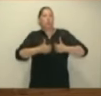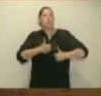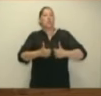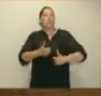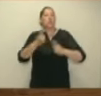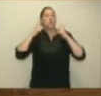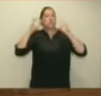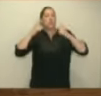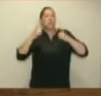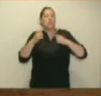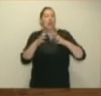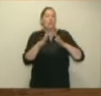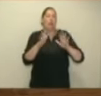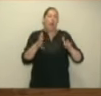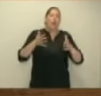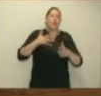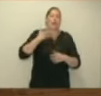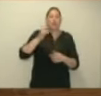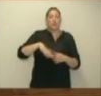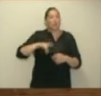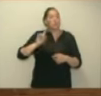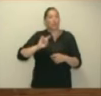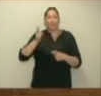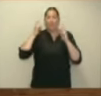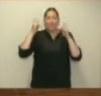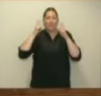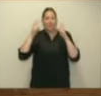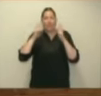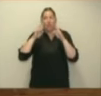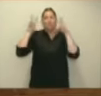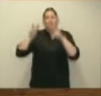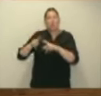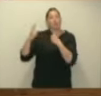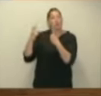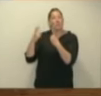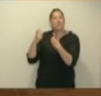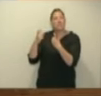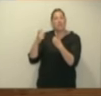hacer posible aquello que todos vemos que resulta absolutamente